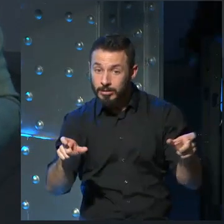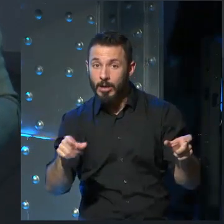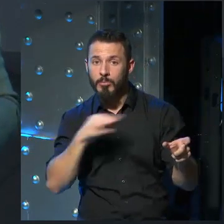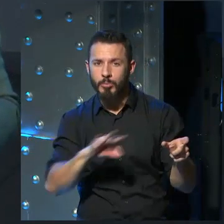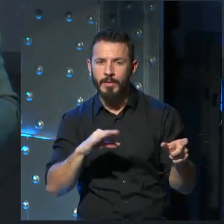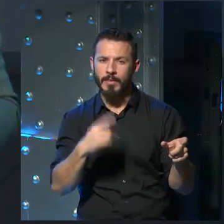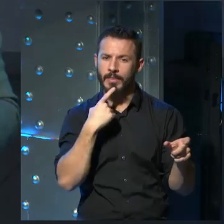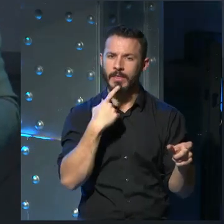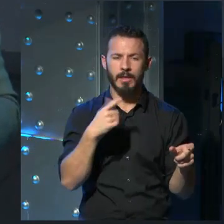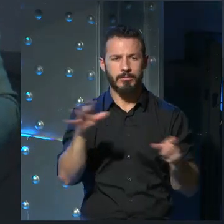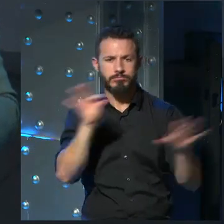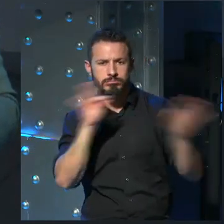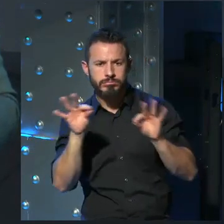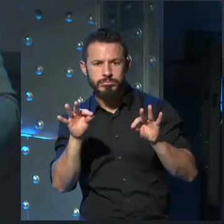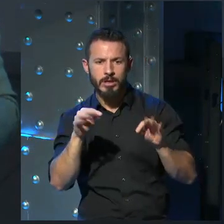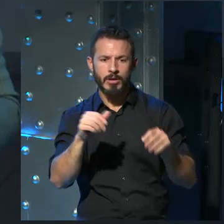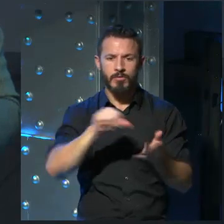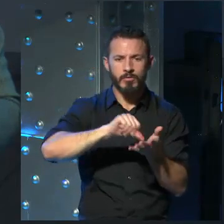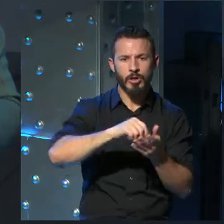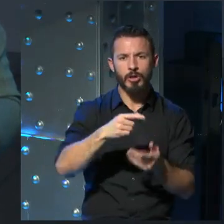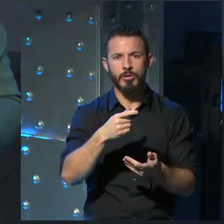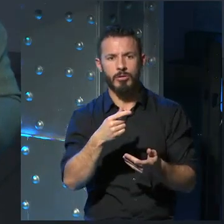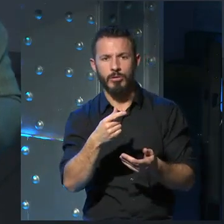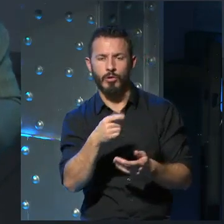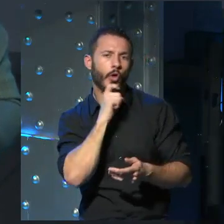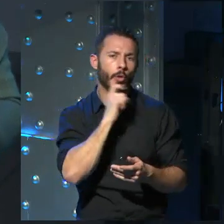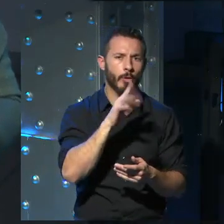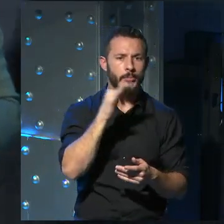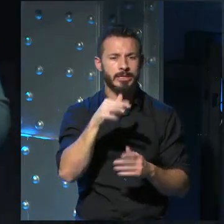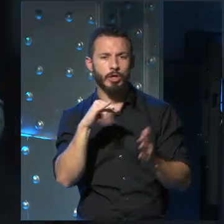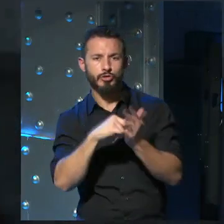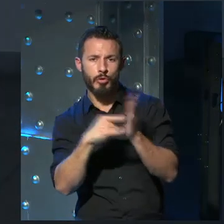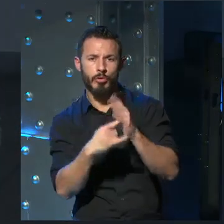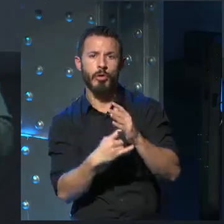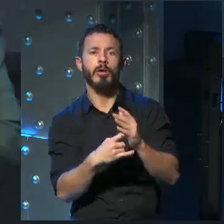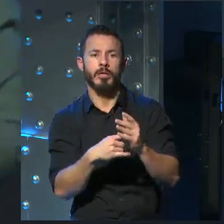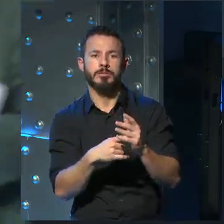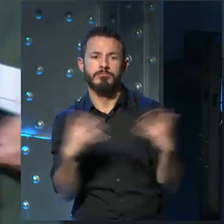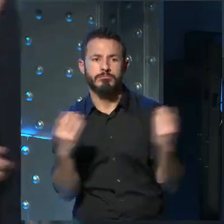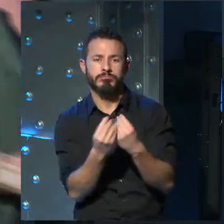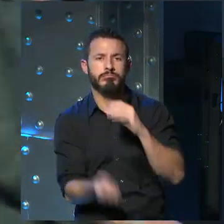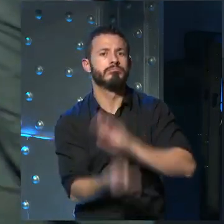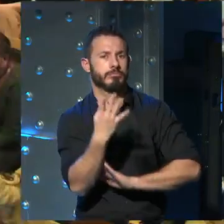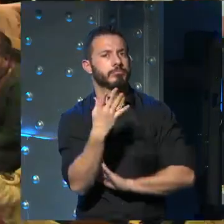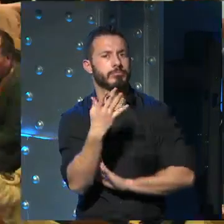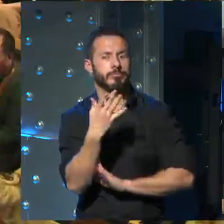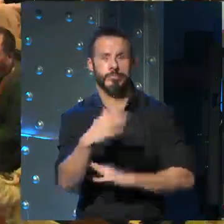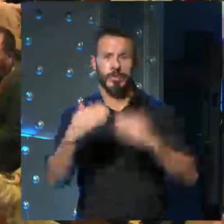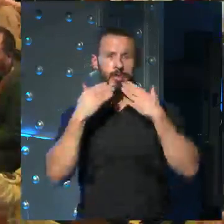de definir cómo las quiere y co-crear las soluciones para ello. Muchas gracias.